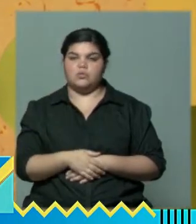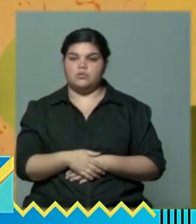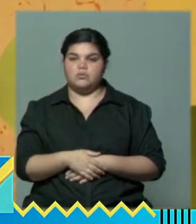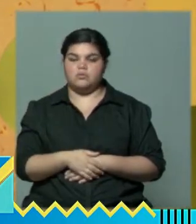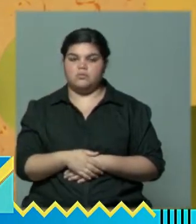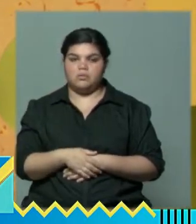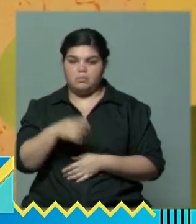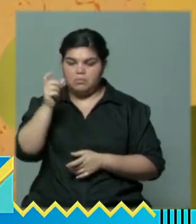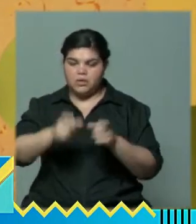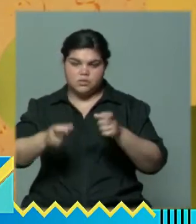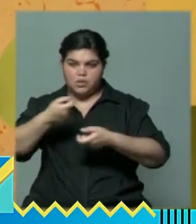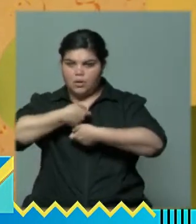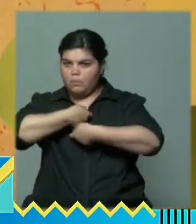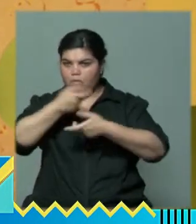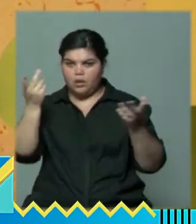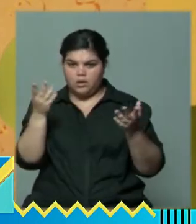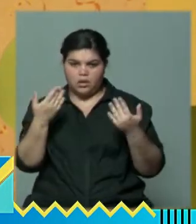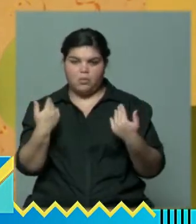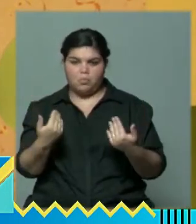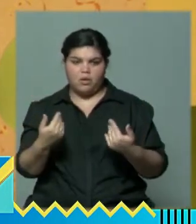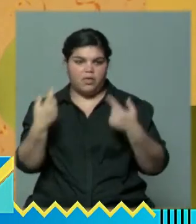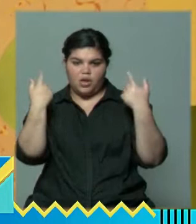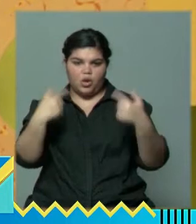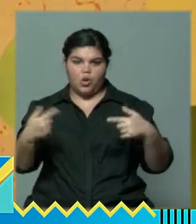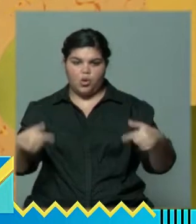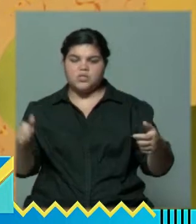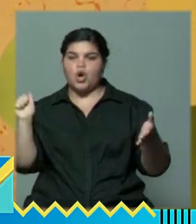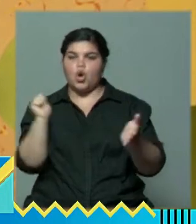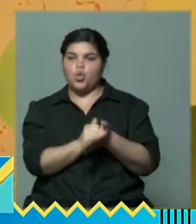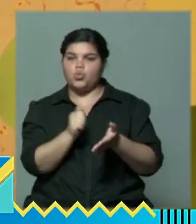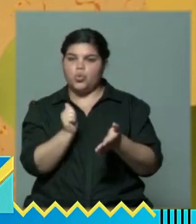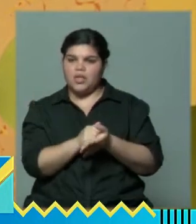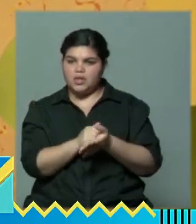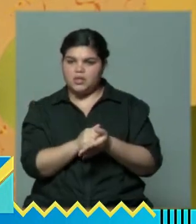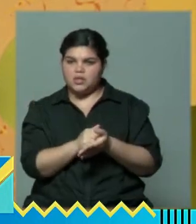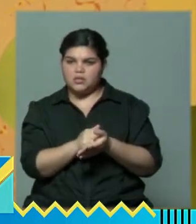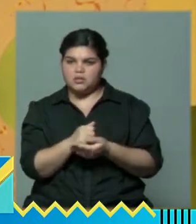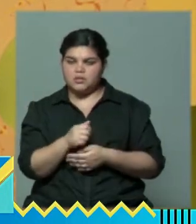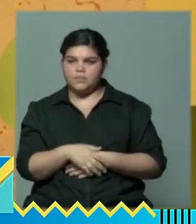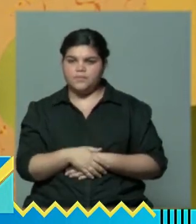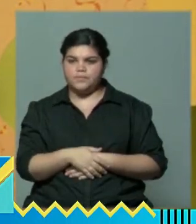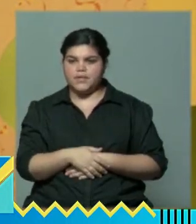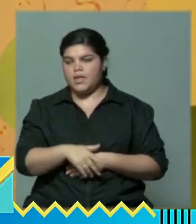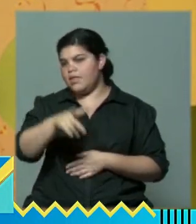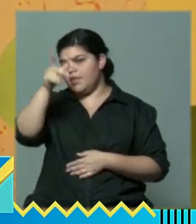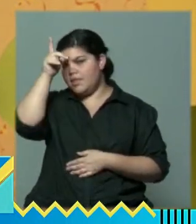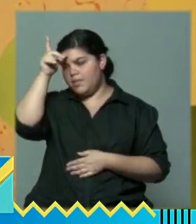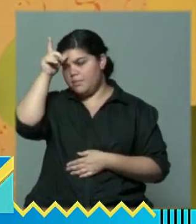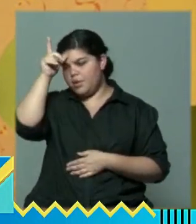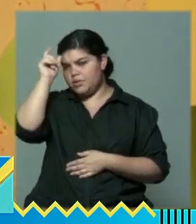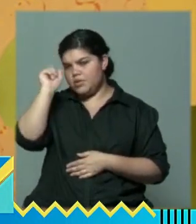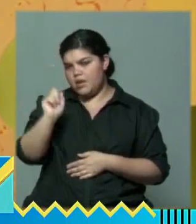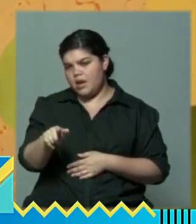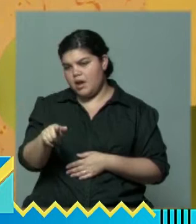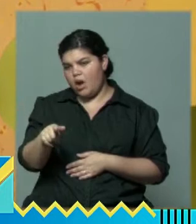Cualquier persona puede ser portadora de cualquier objeto contundente. Que depende del policía y del